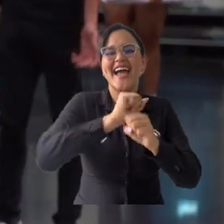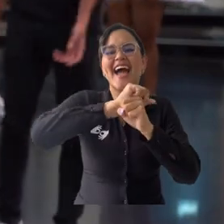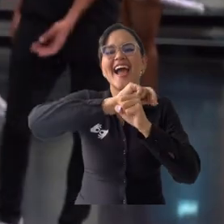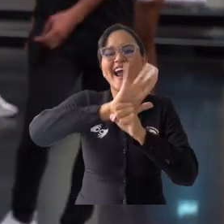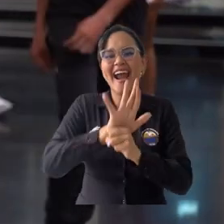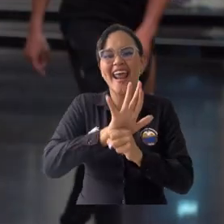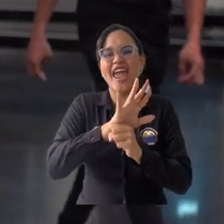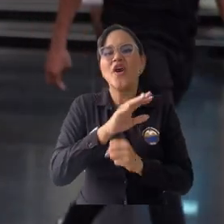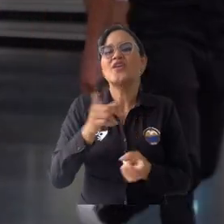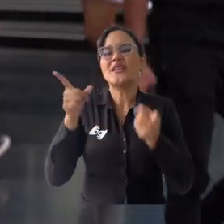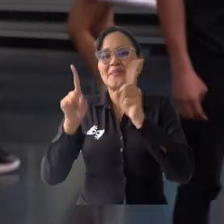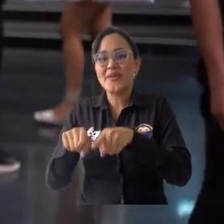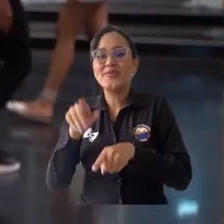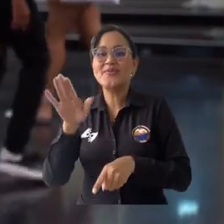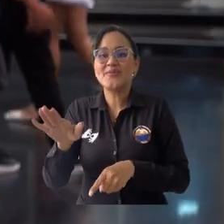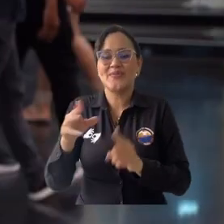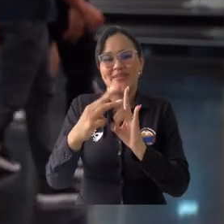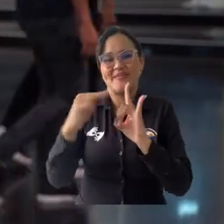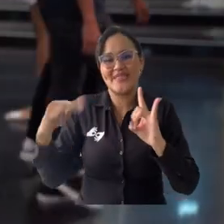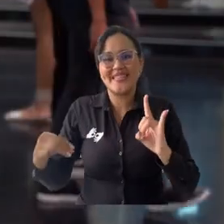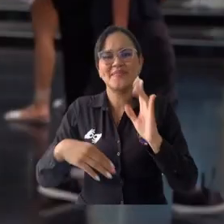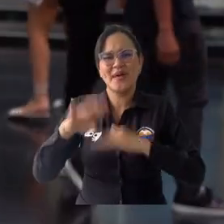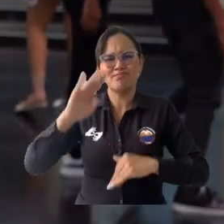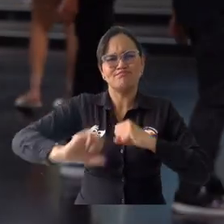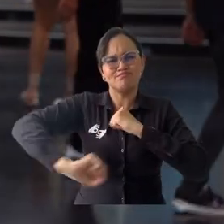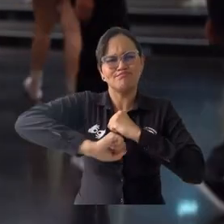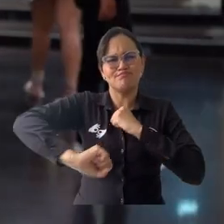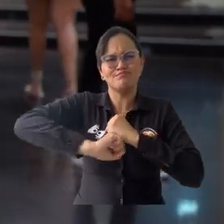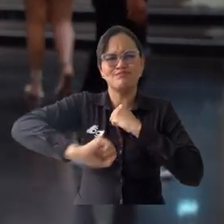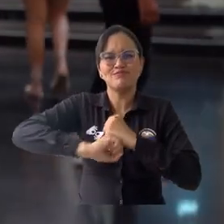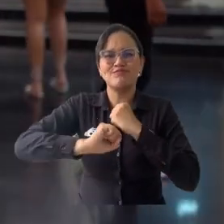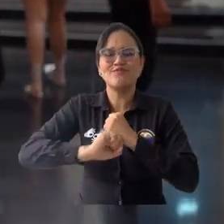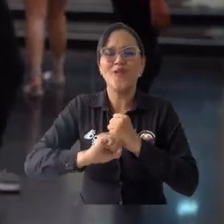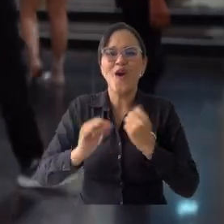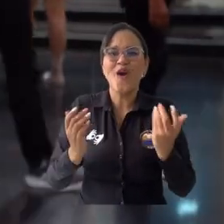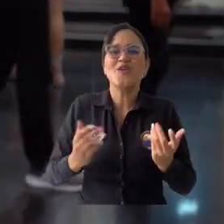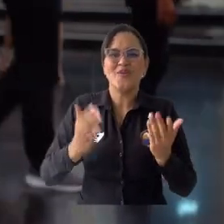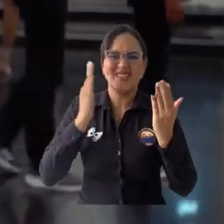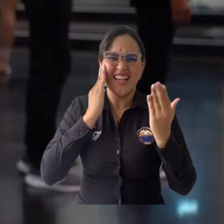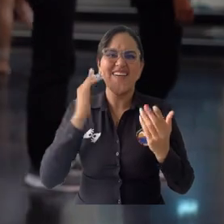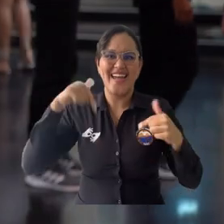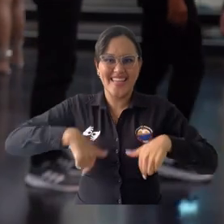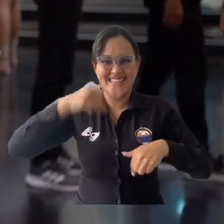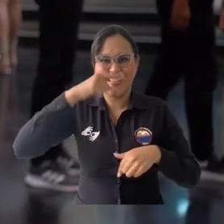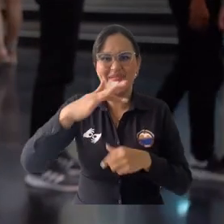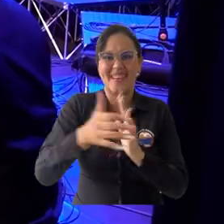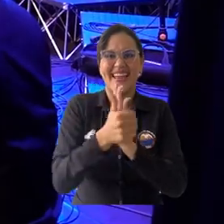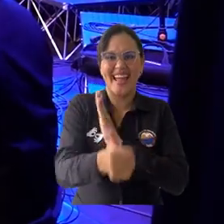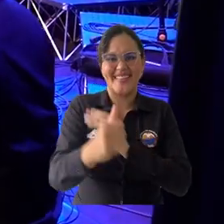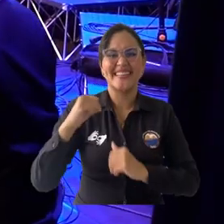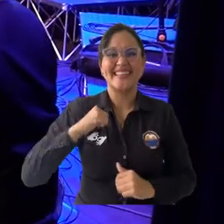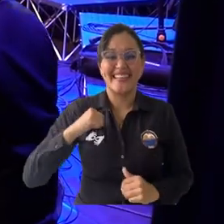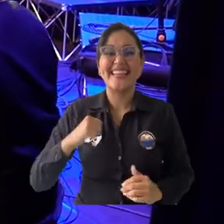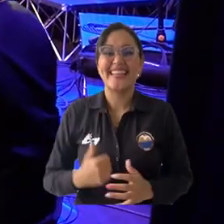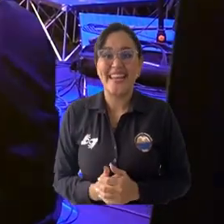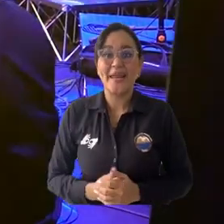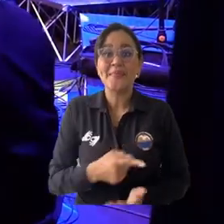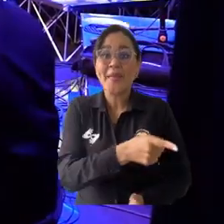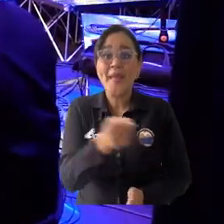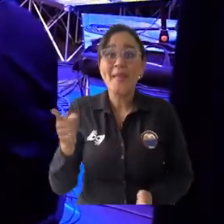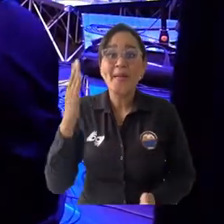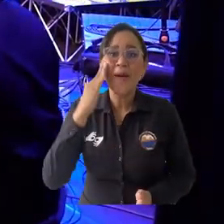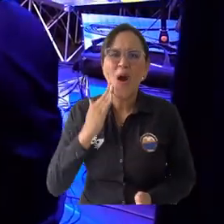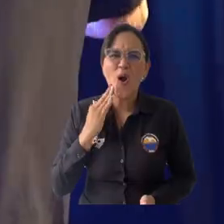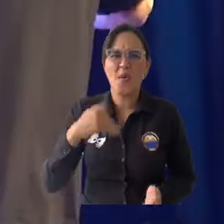CREO y la Universidad del Magdalena que abrió este programa creyendo en nosotros. El talento que hay en Santa Marta es muy grande. Estos jóvenes regalaron